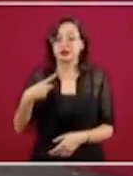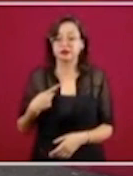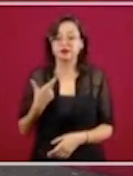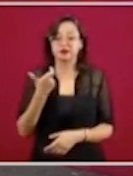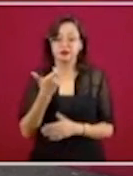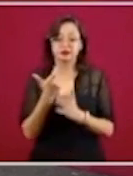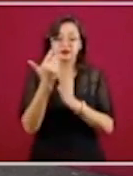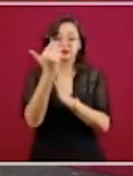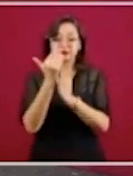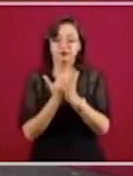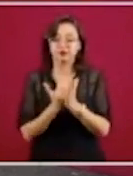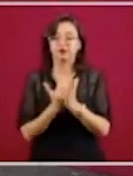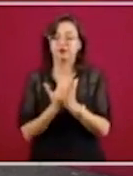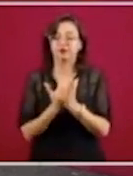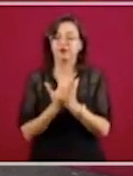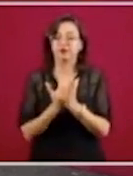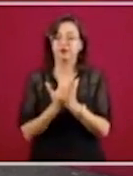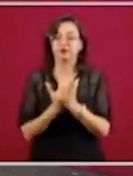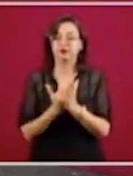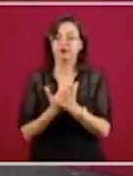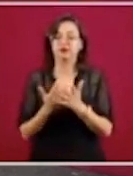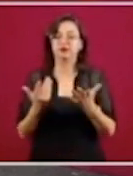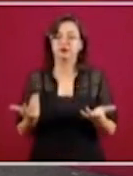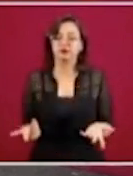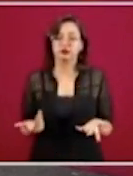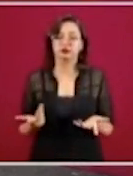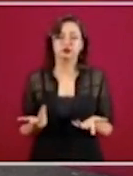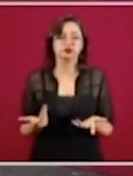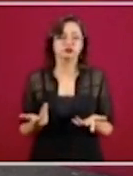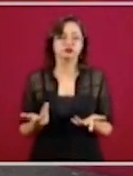en el gobierno, que le cueste